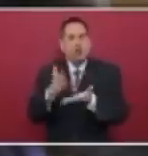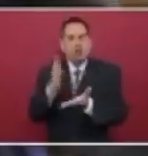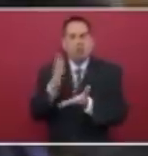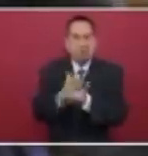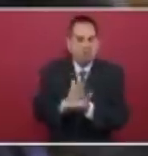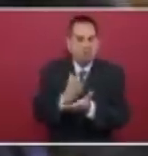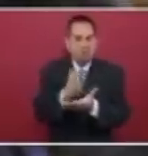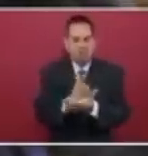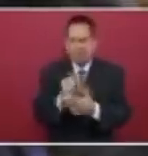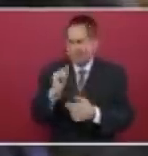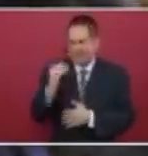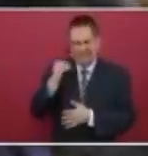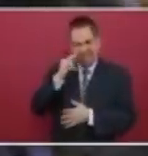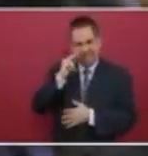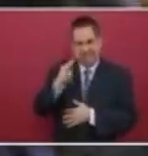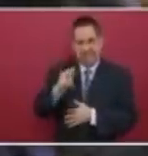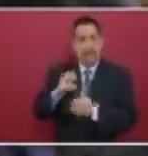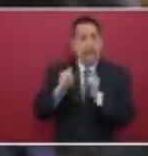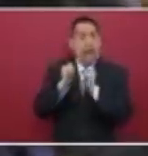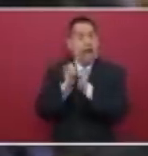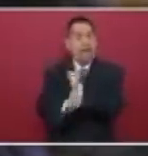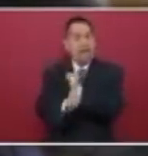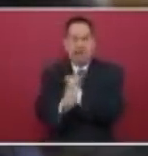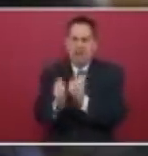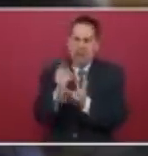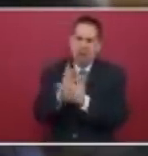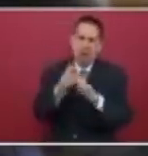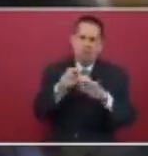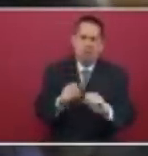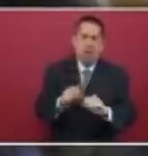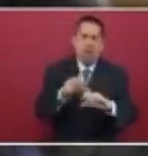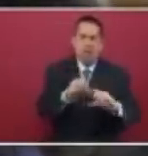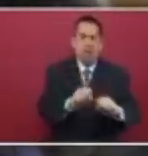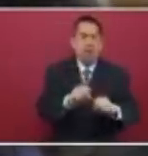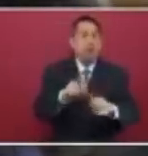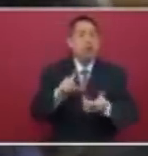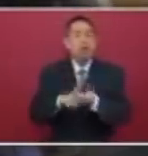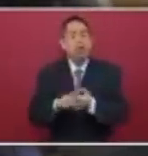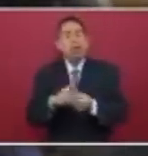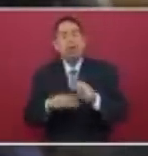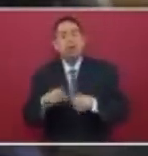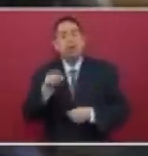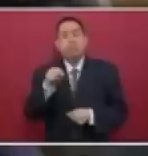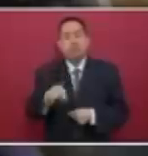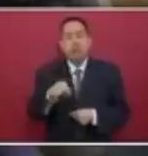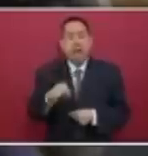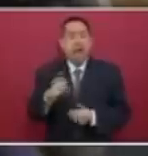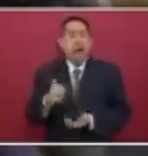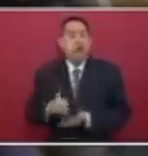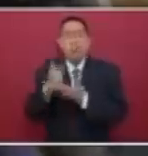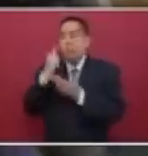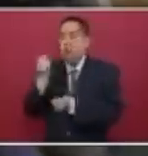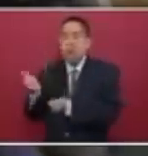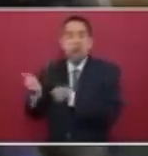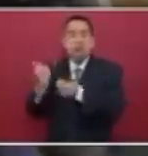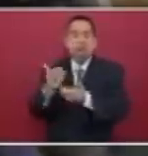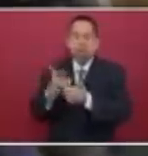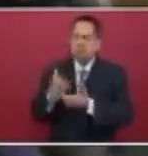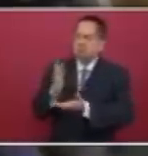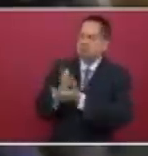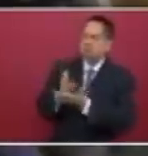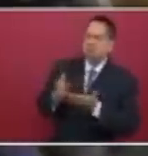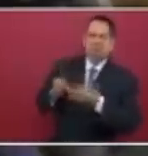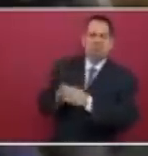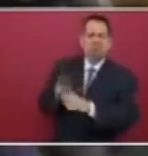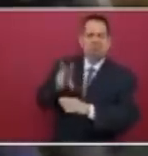10 recientes en las carreteras que están trayendo la ayuda humanitaria al